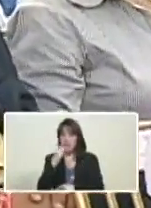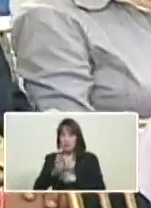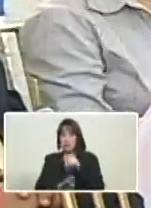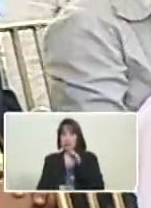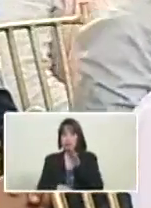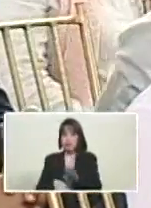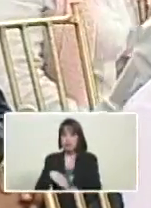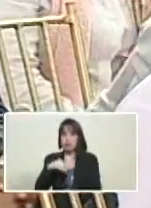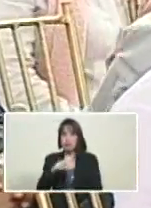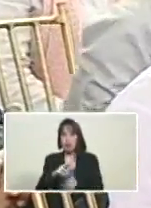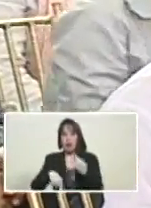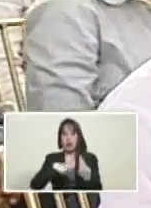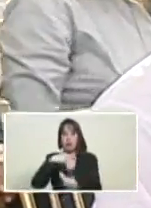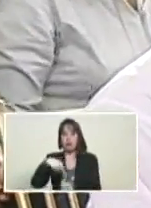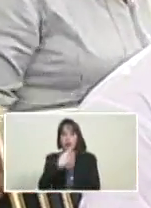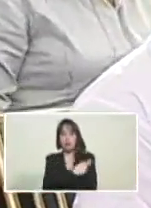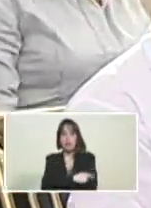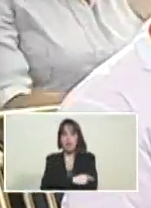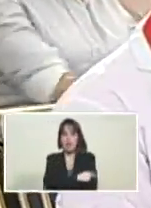revolución hospitalaria en Venezuela.